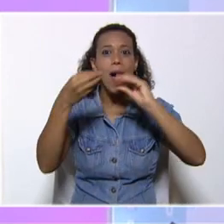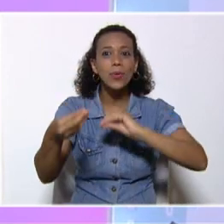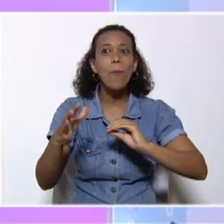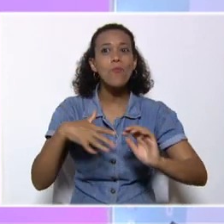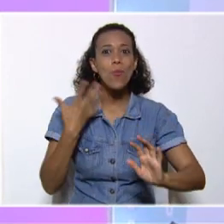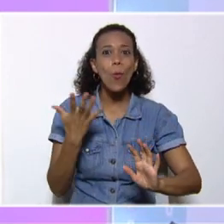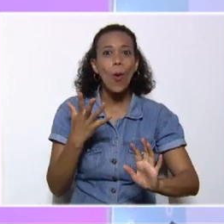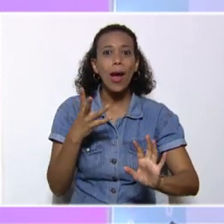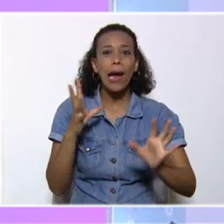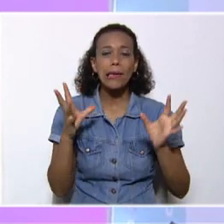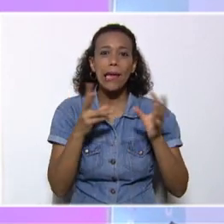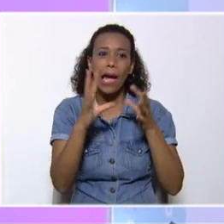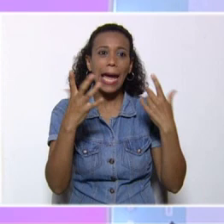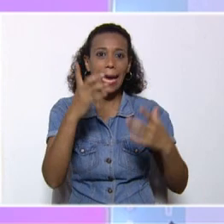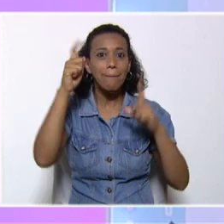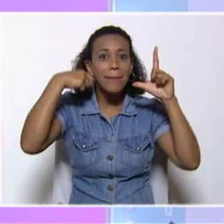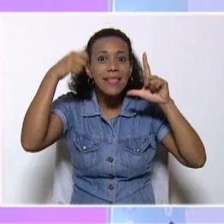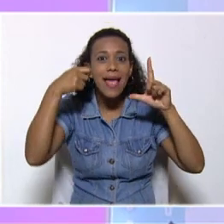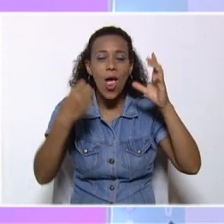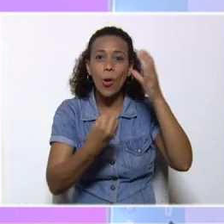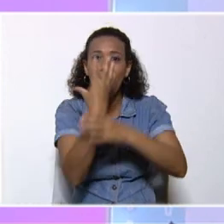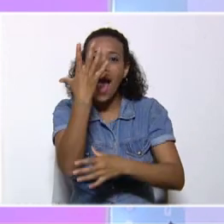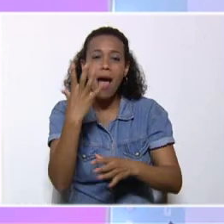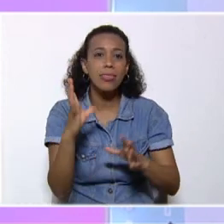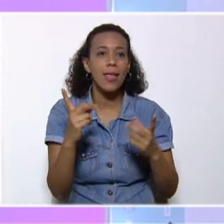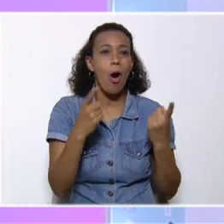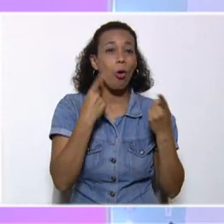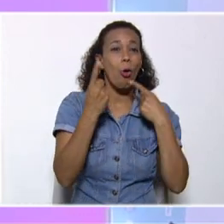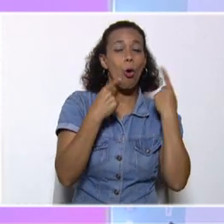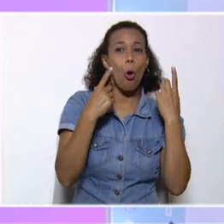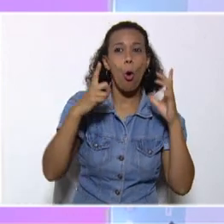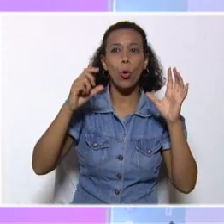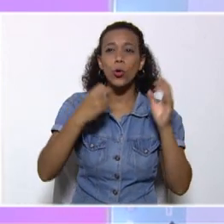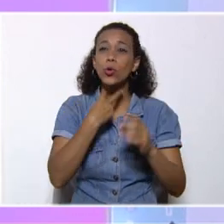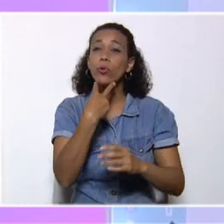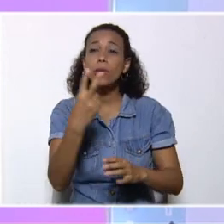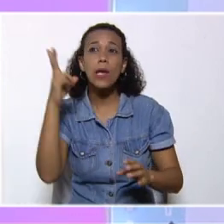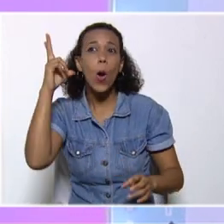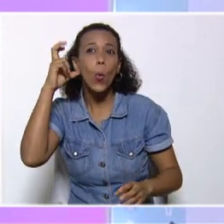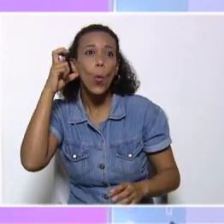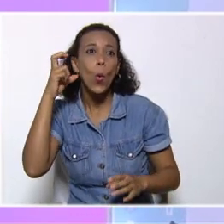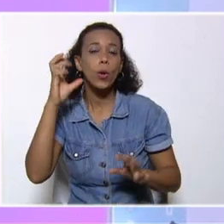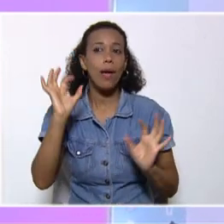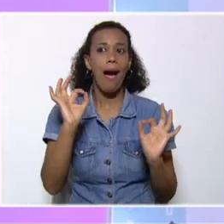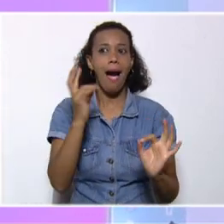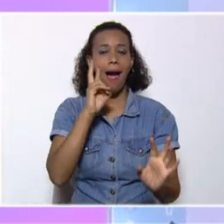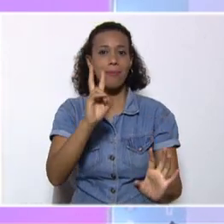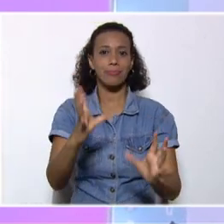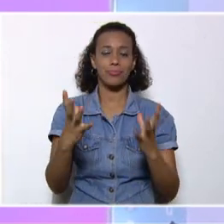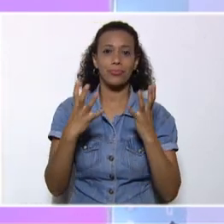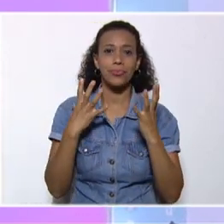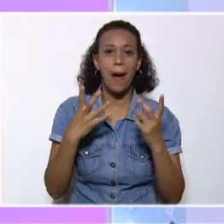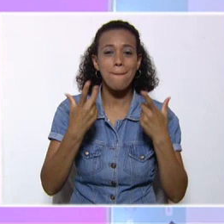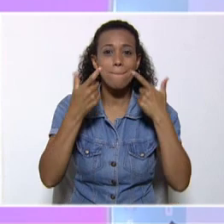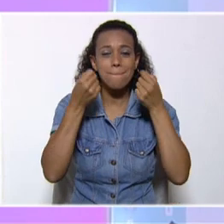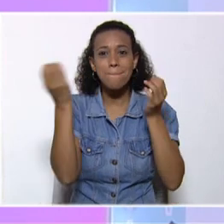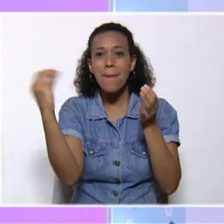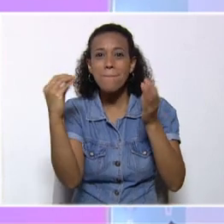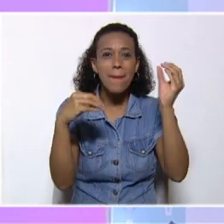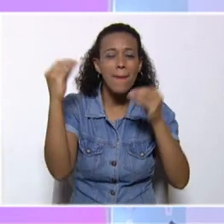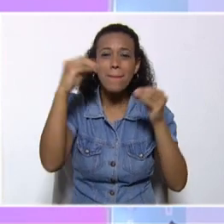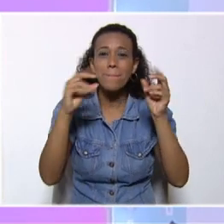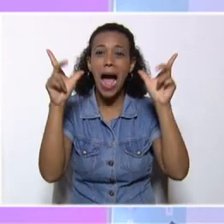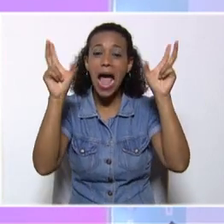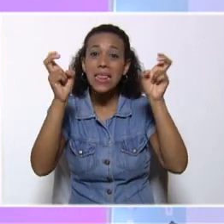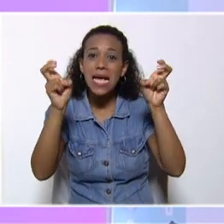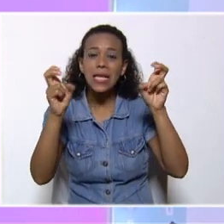para que ustedes tengan videos muy interesantes en cuanto a tonalidades, sonidos y también otras perspectivas que va a permitir agregarle